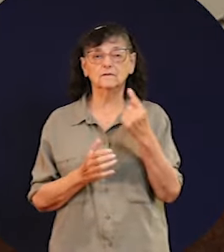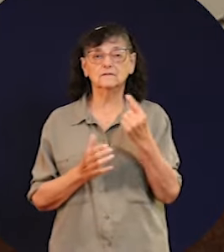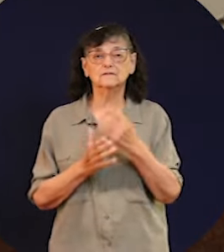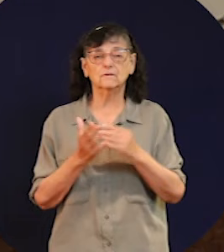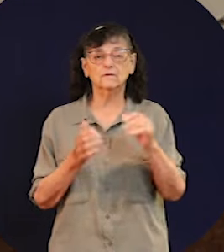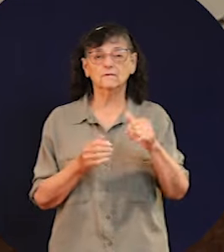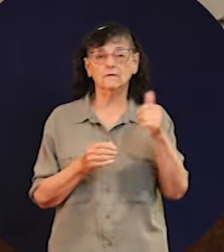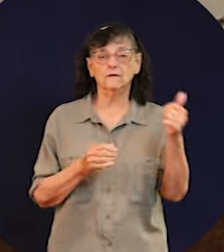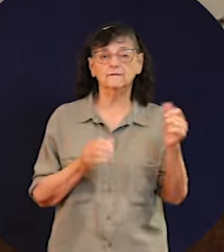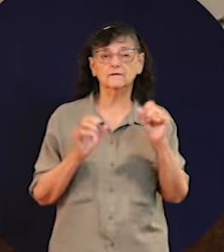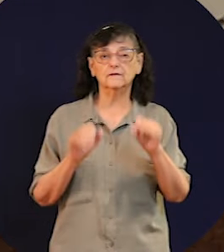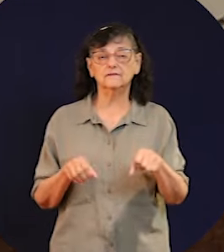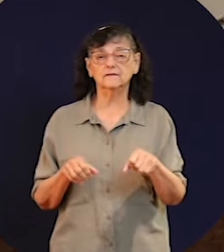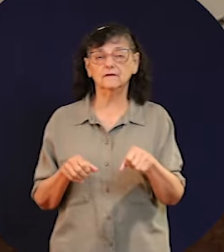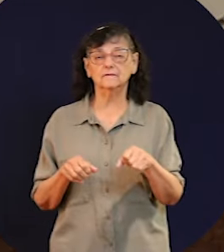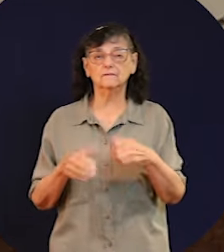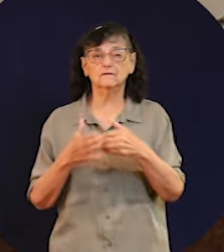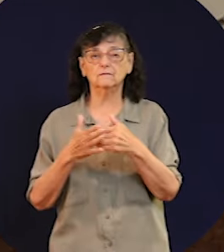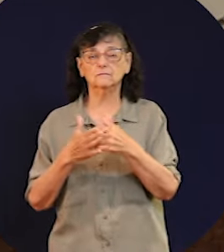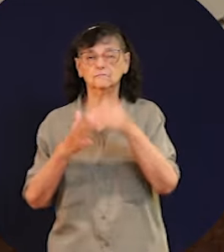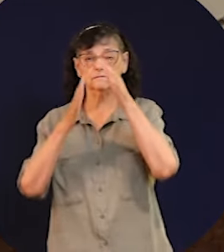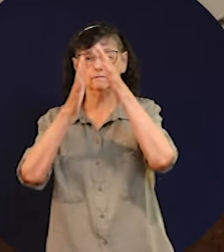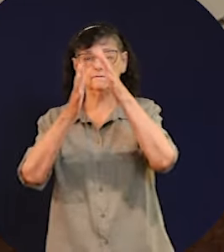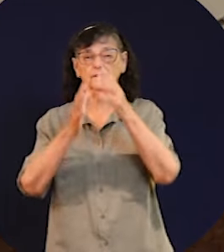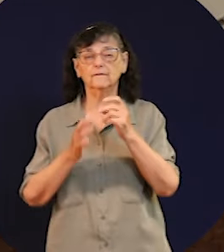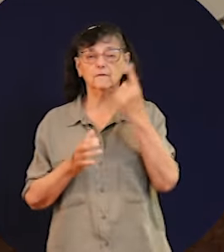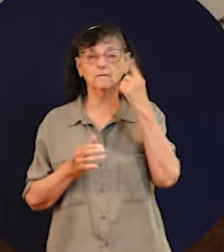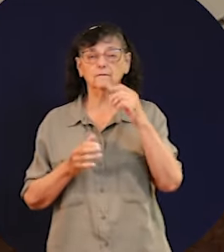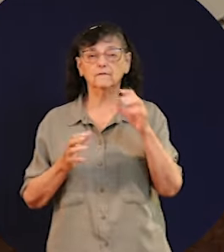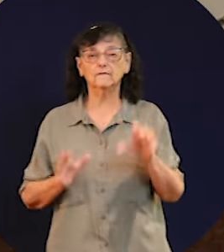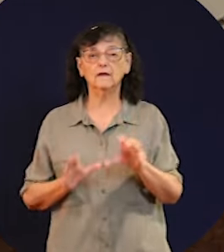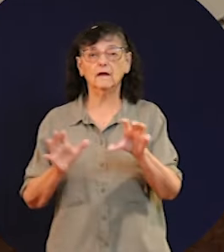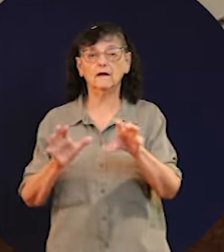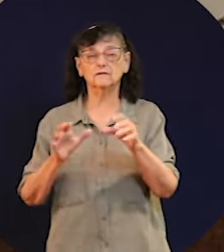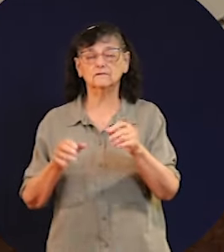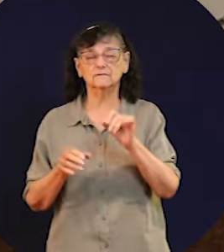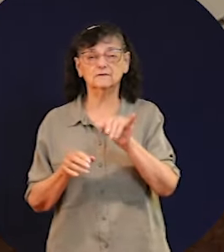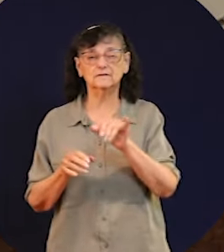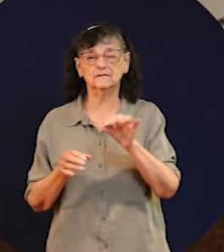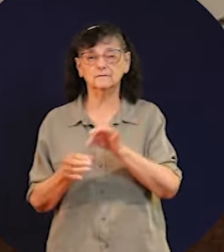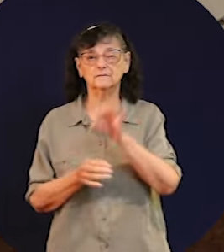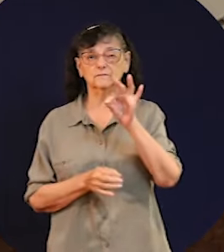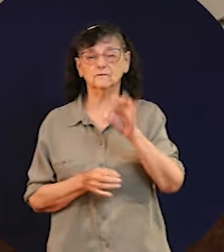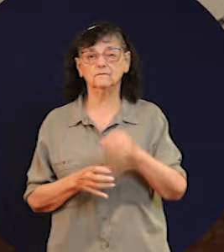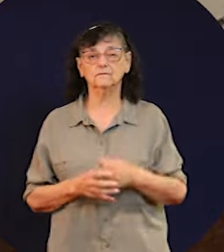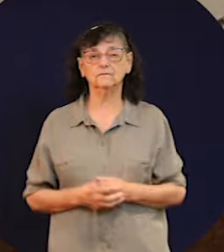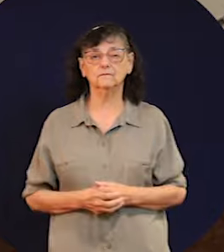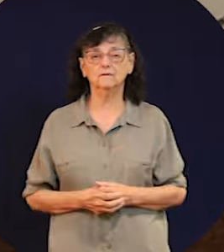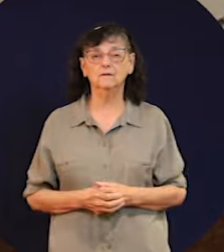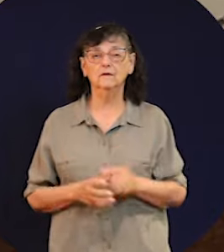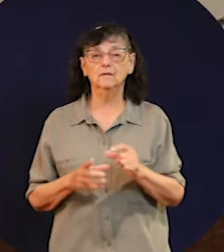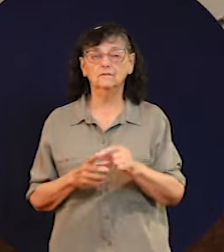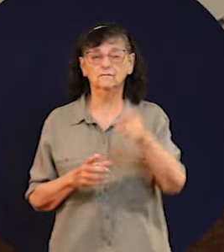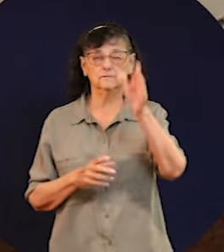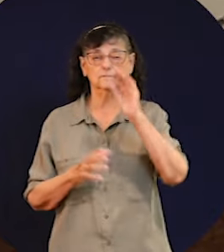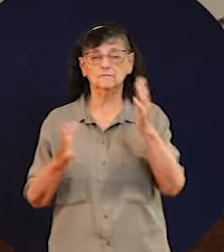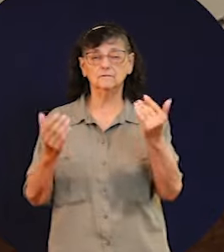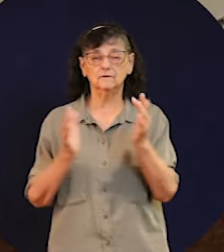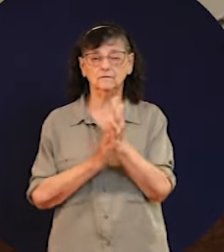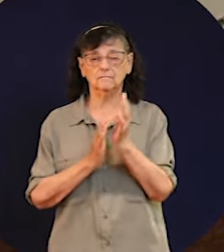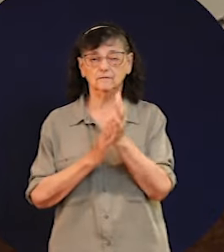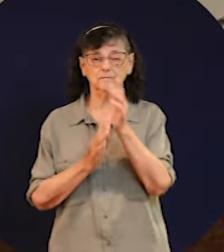y otros podemos acercarnos al Padre por la acción de un mismo Espíritu. Palabra de